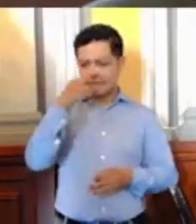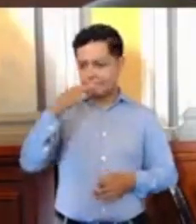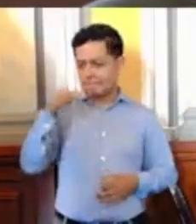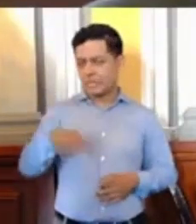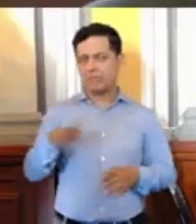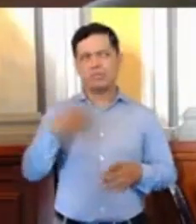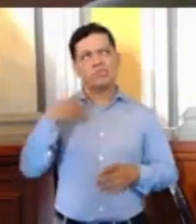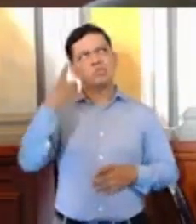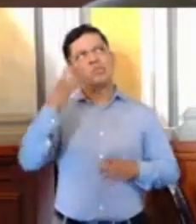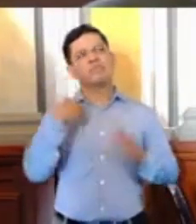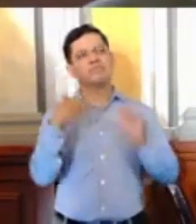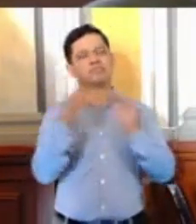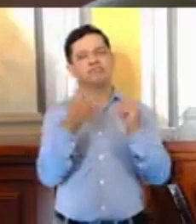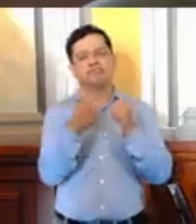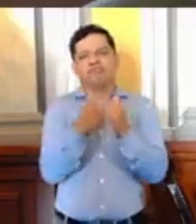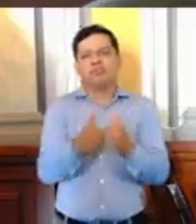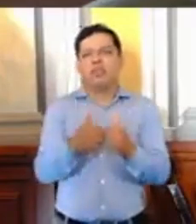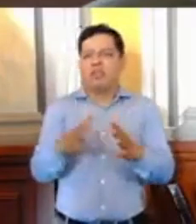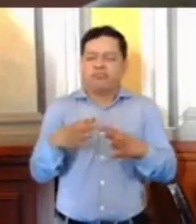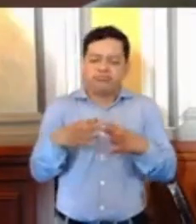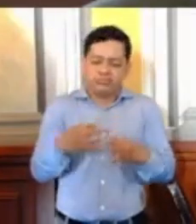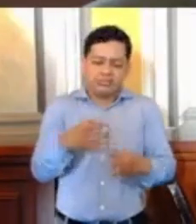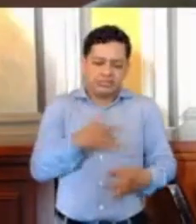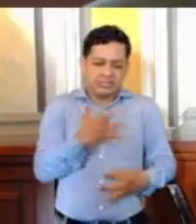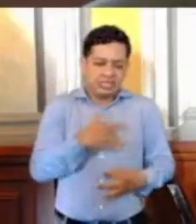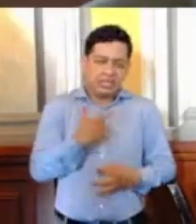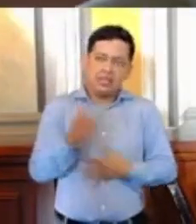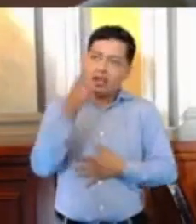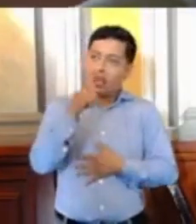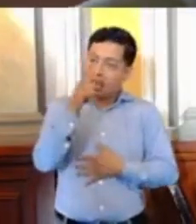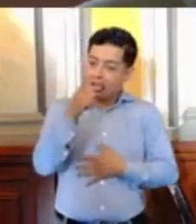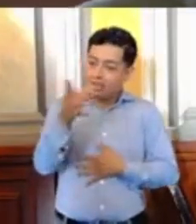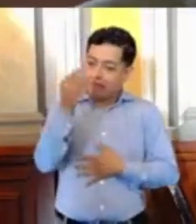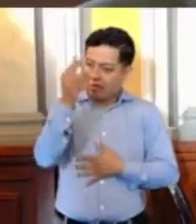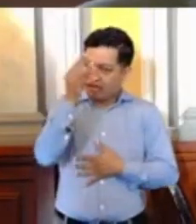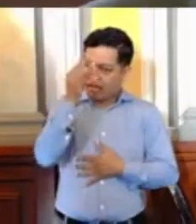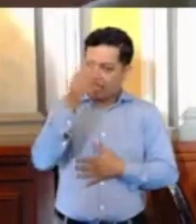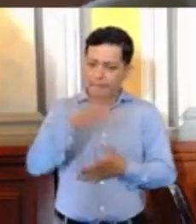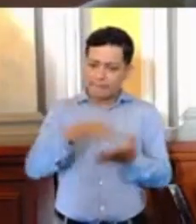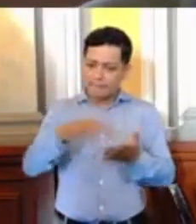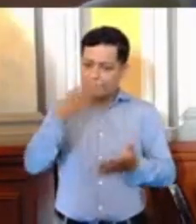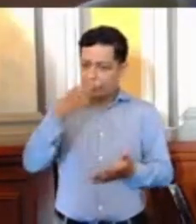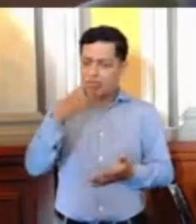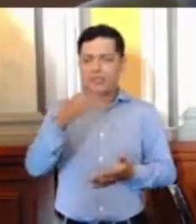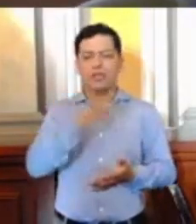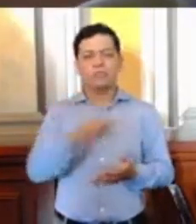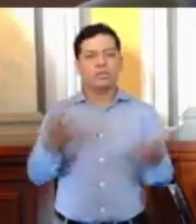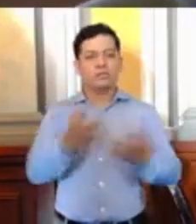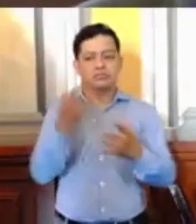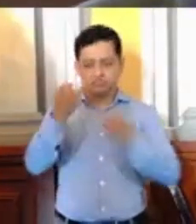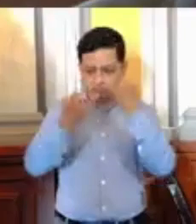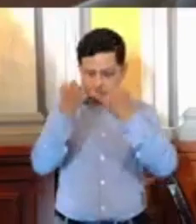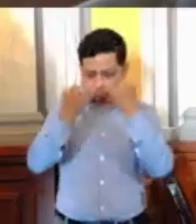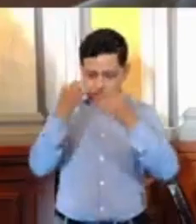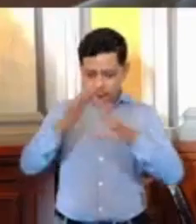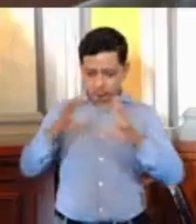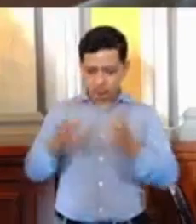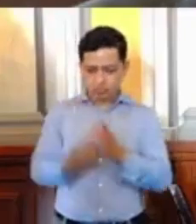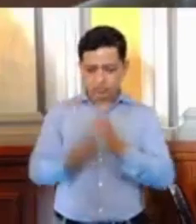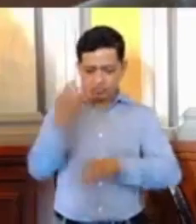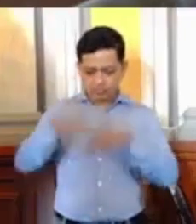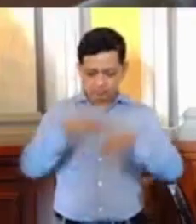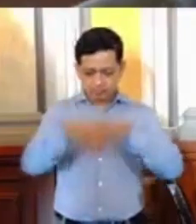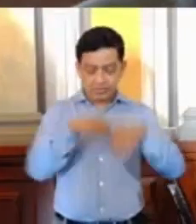su casa y adoptaron la lengua que se habla en México para construir su mundo imaginario y